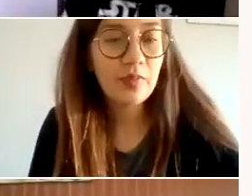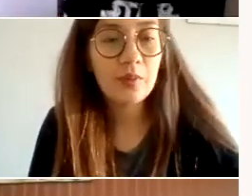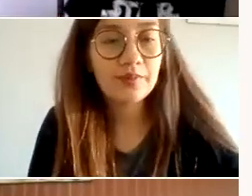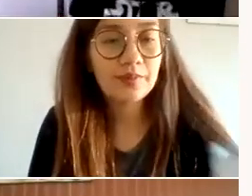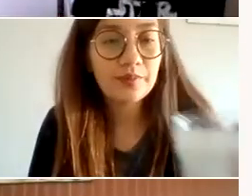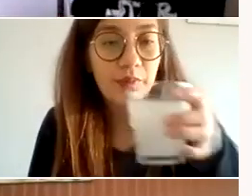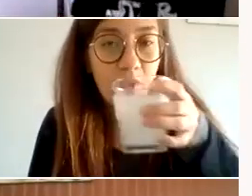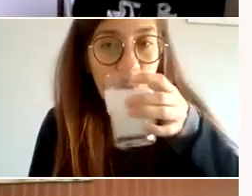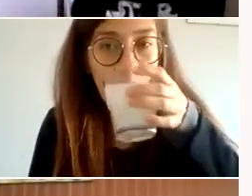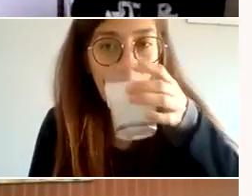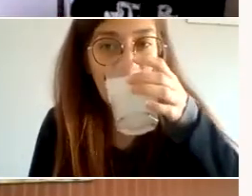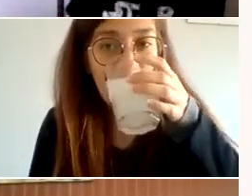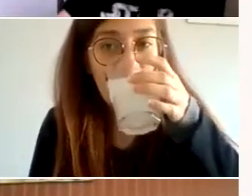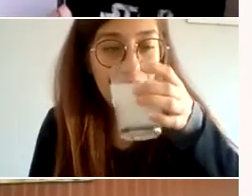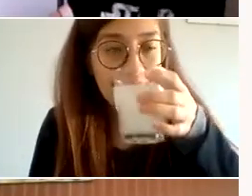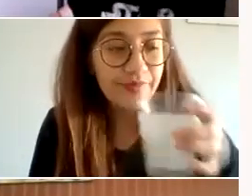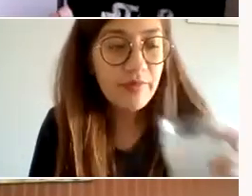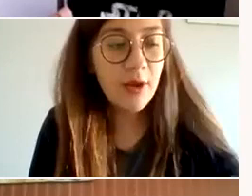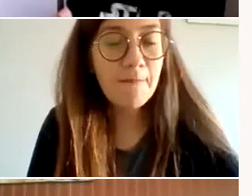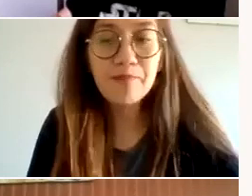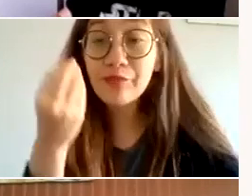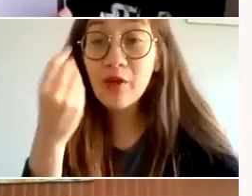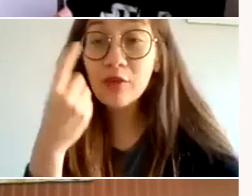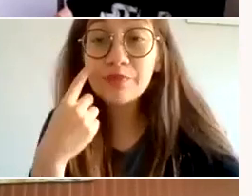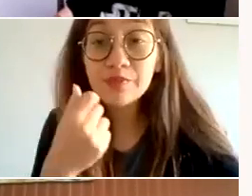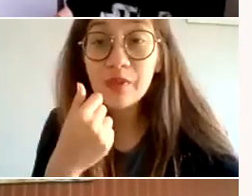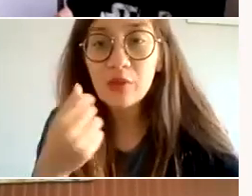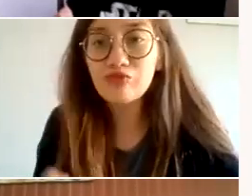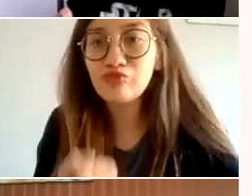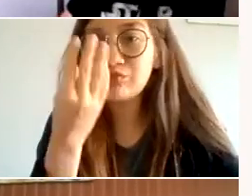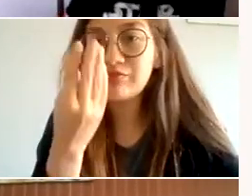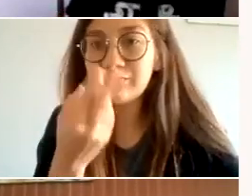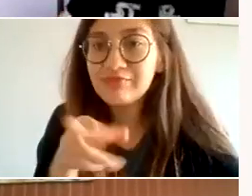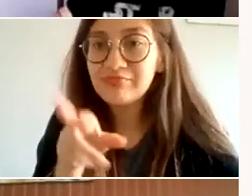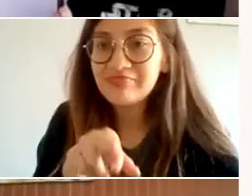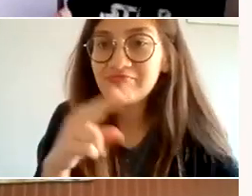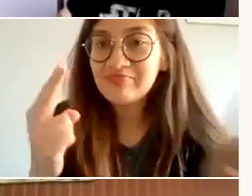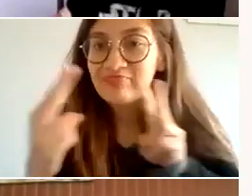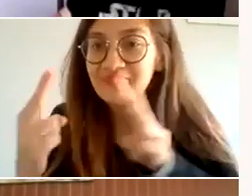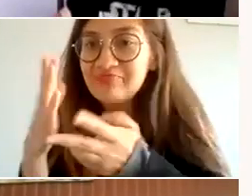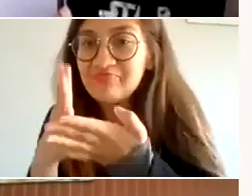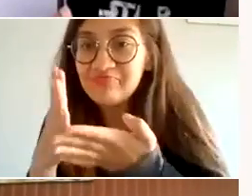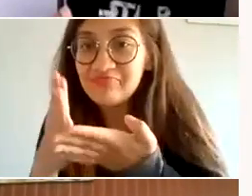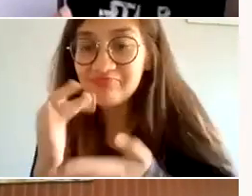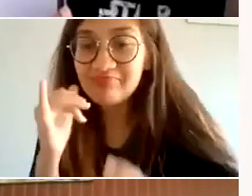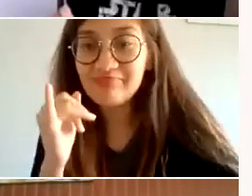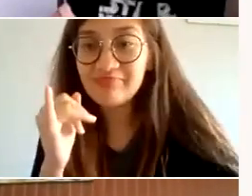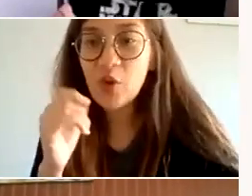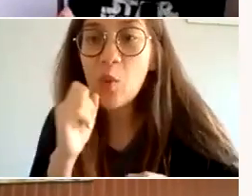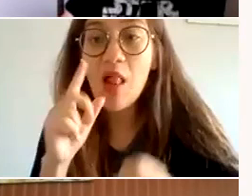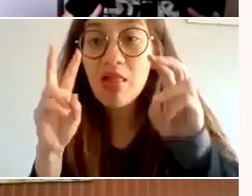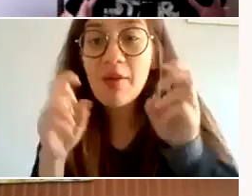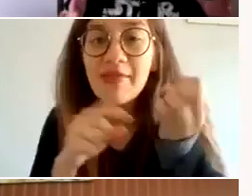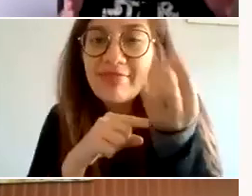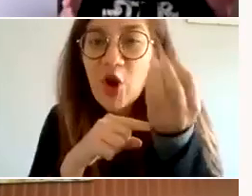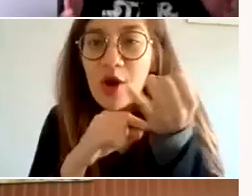Bien, chicos, buenos días a esta nueva clase de tecnologías de la información. Hoy día nos